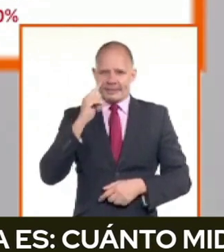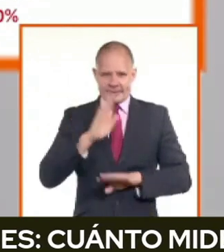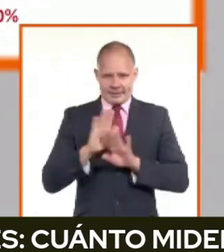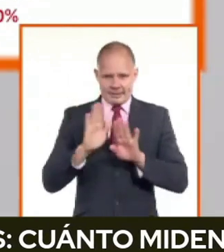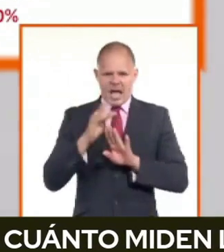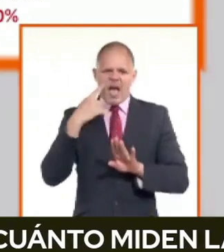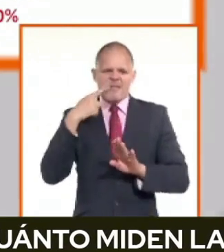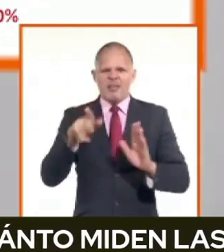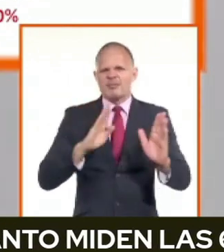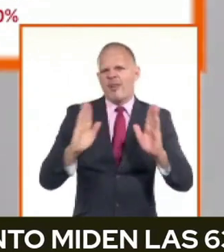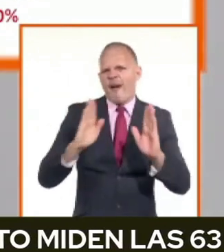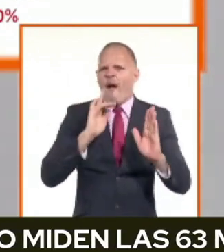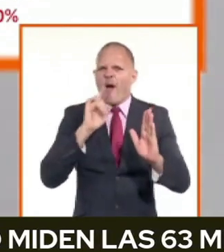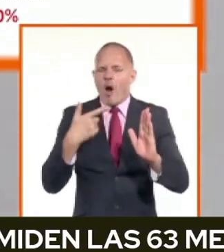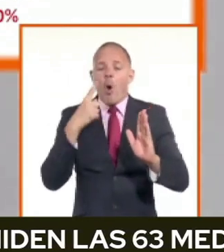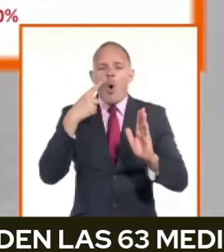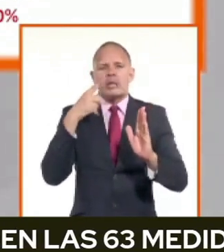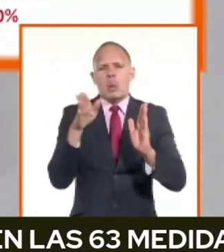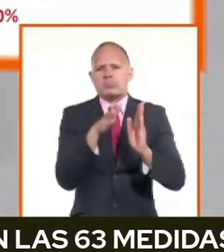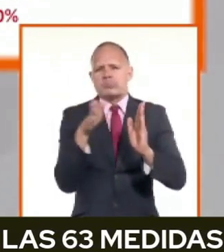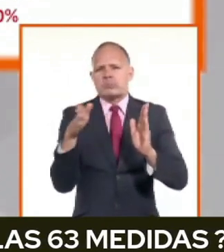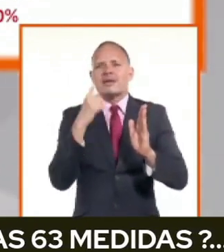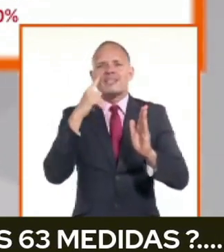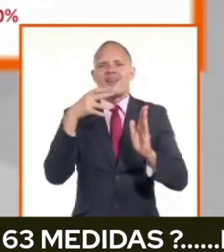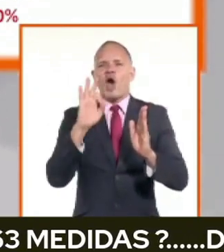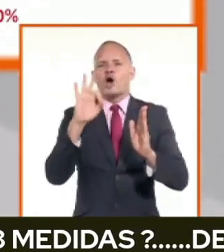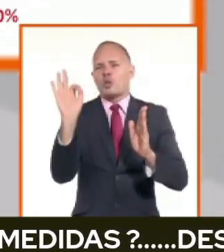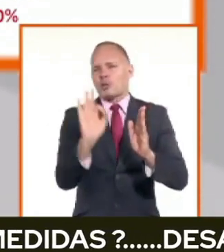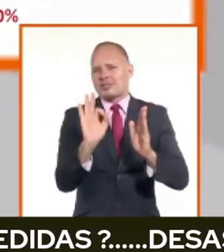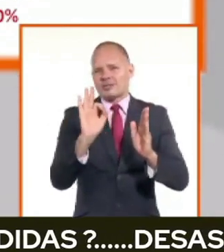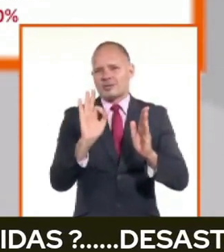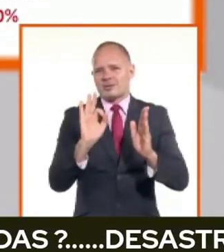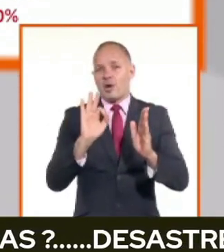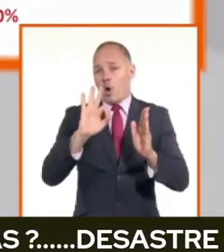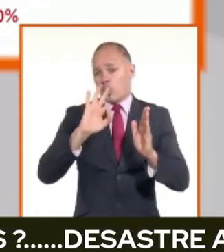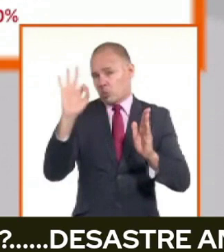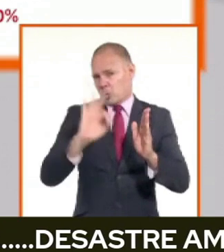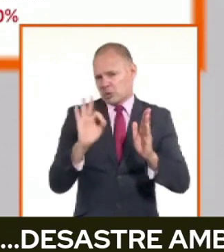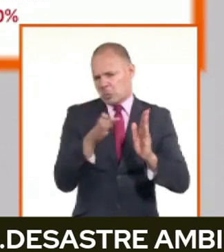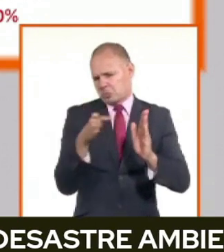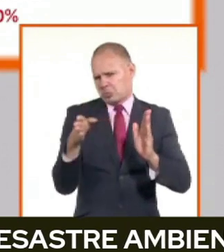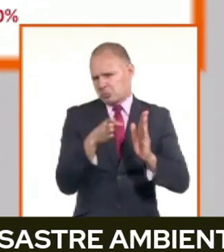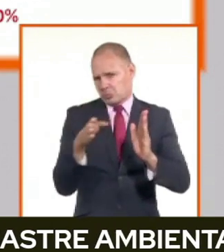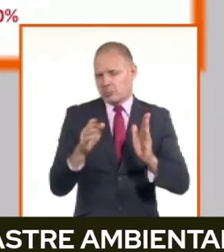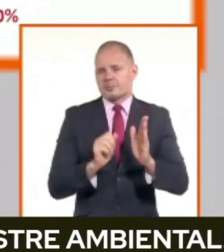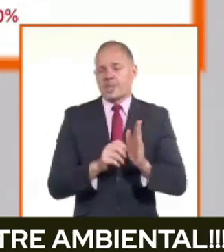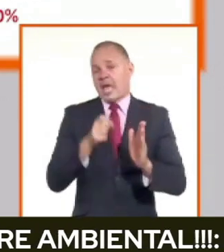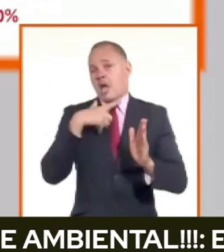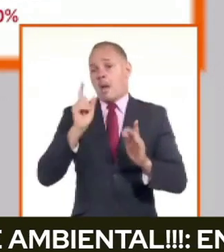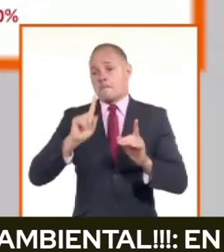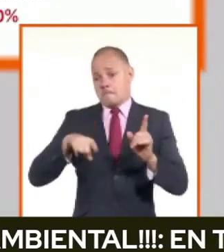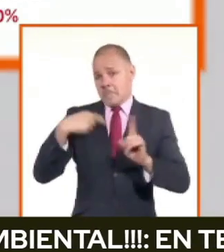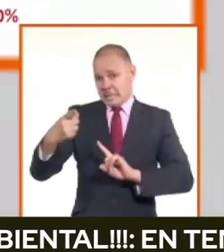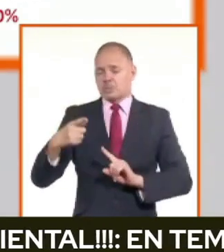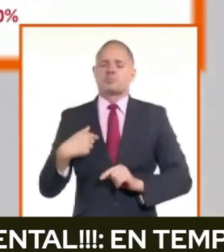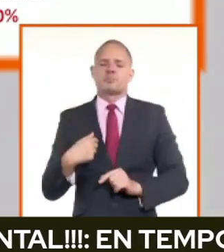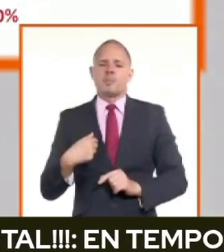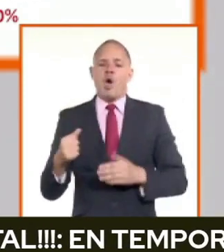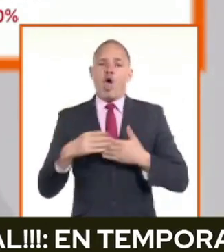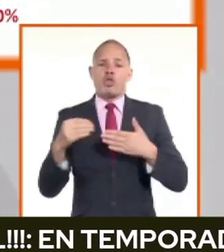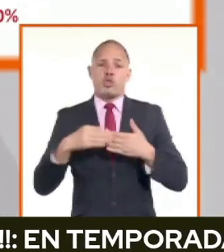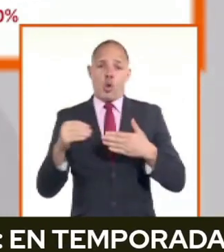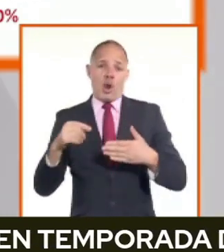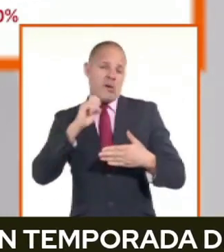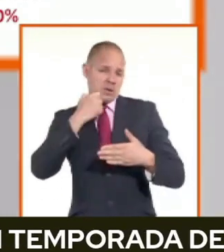estadounidense es un 8% y por tanto si usted va mañana a venderle a los bancos un dólar usted va a